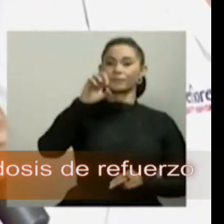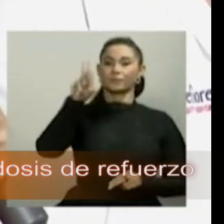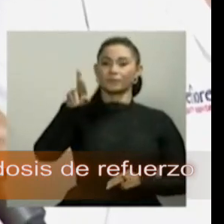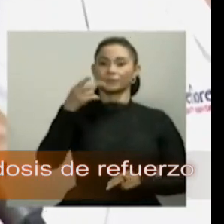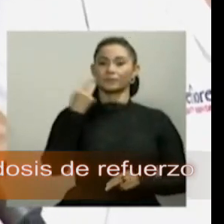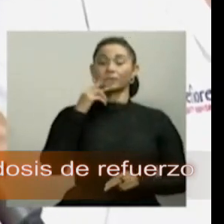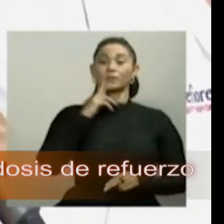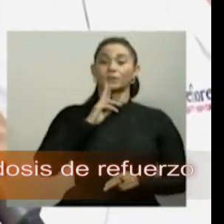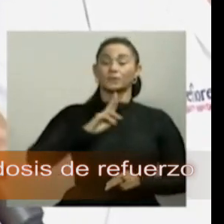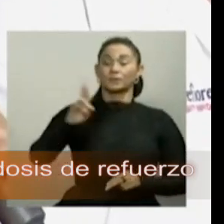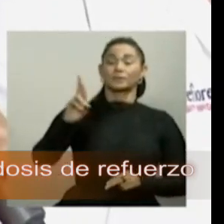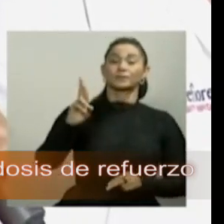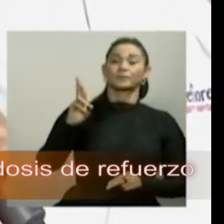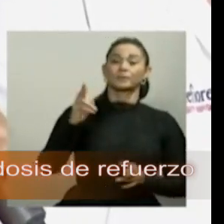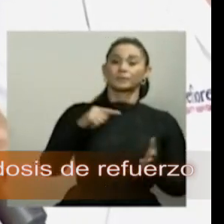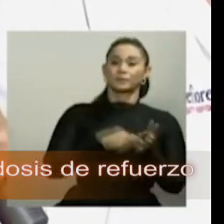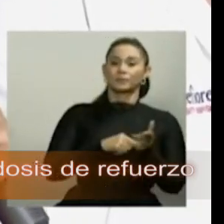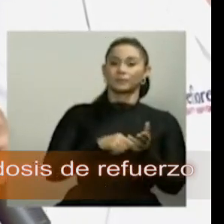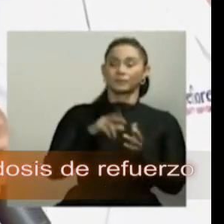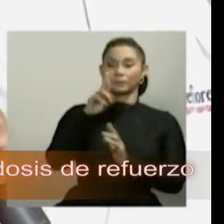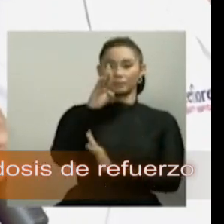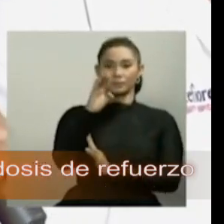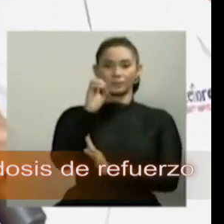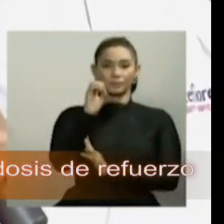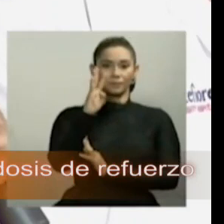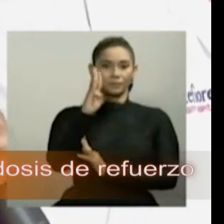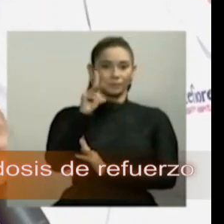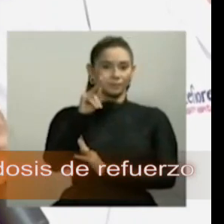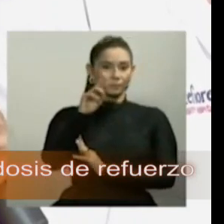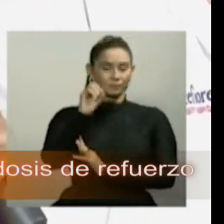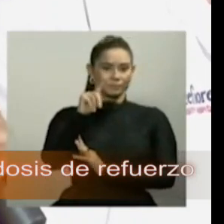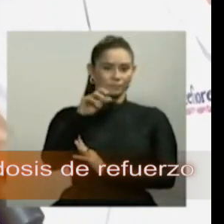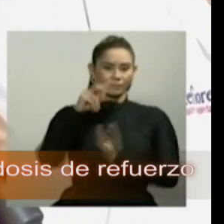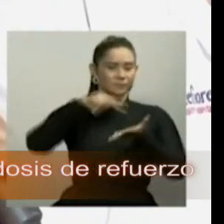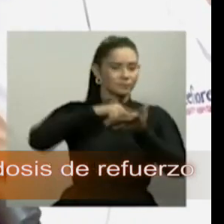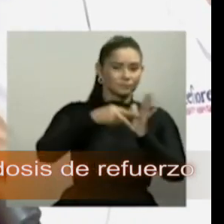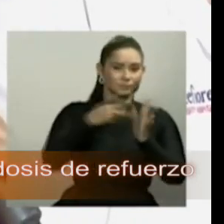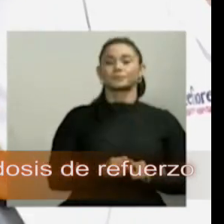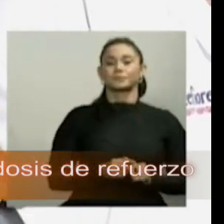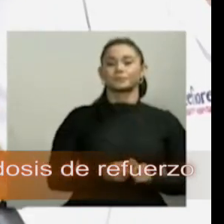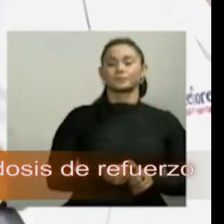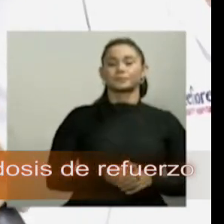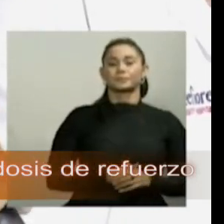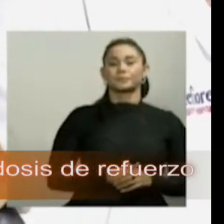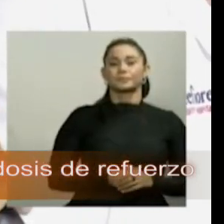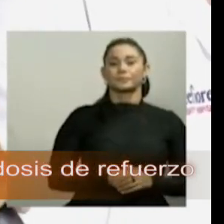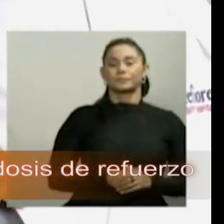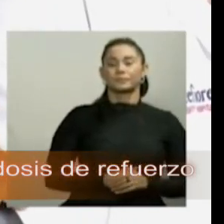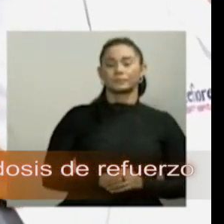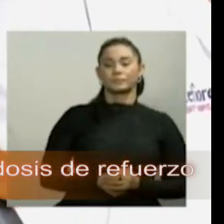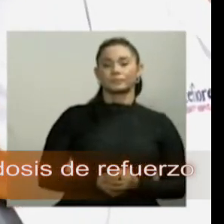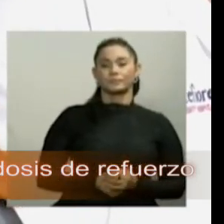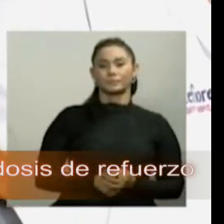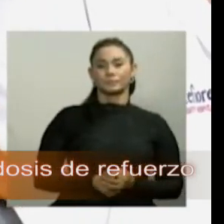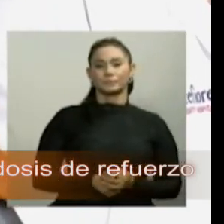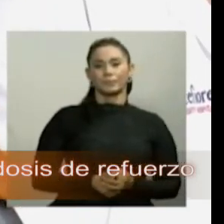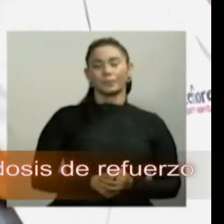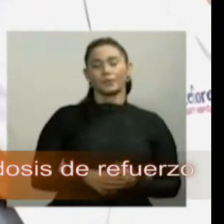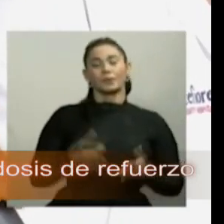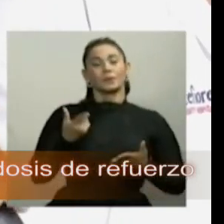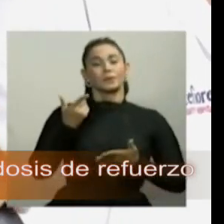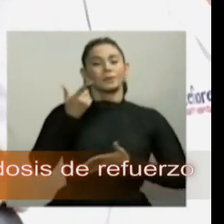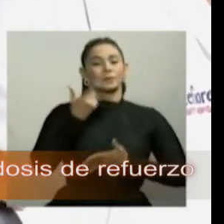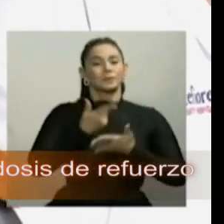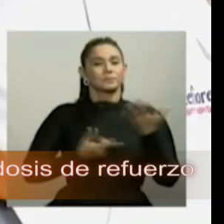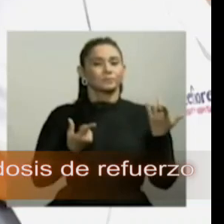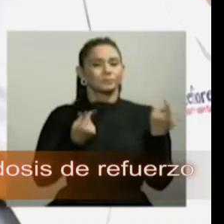la terminología de la publicación, robusta en lo que era la respuesta inmunológica. En términos de efectos colaterales, de